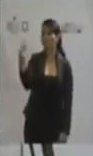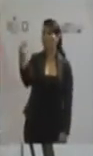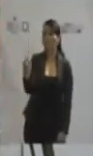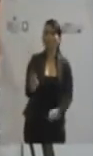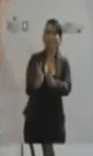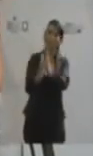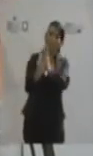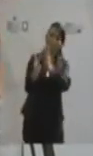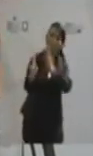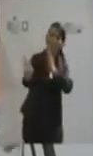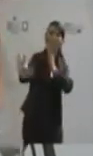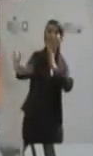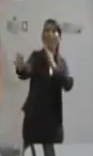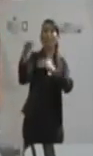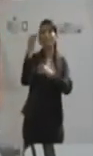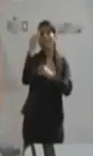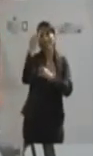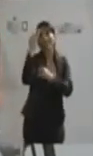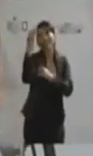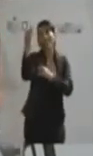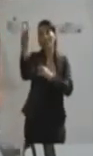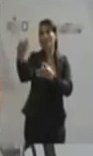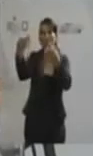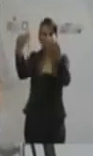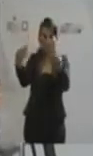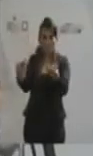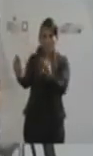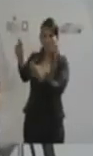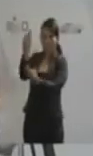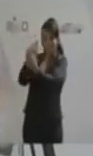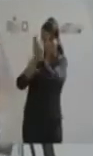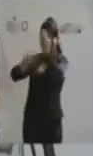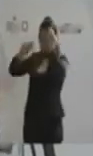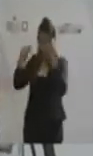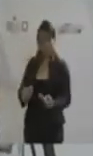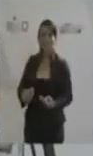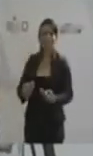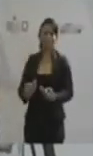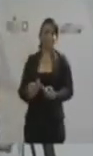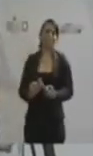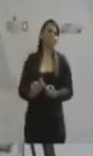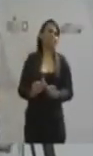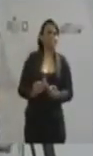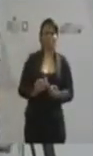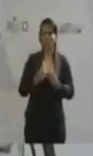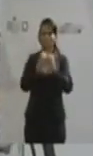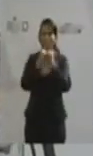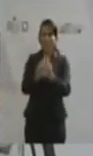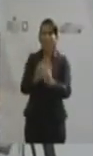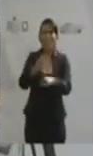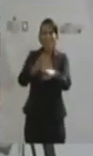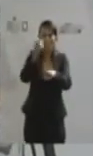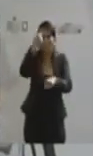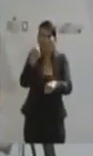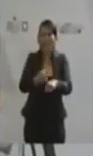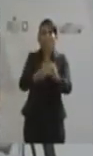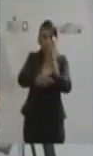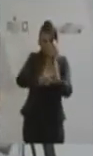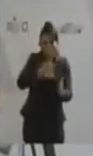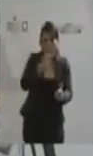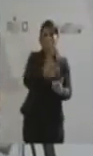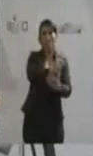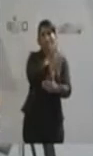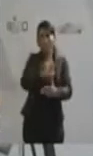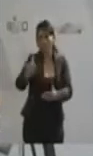tan mala calidad en el servicio que ya prefiero no regresar porque es pura pérdida de tiempo y eso